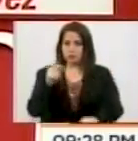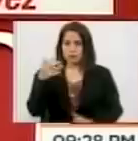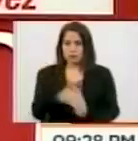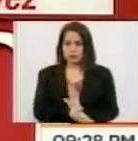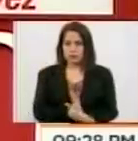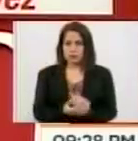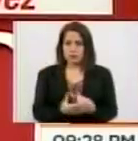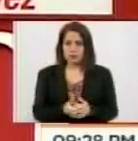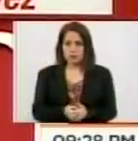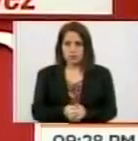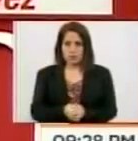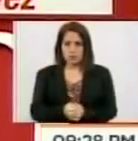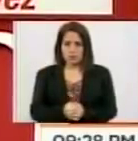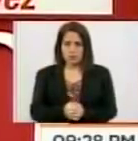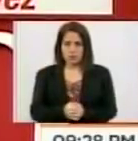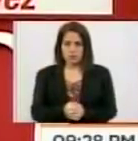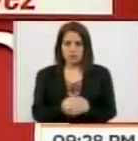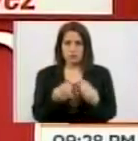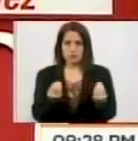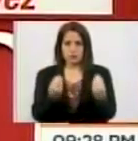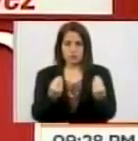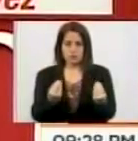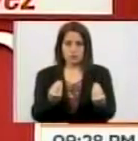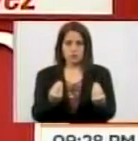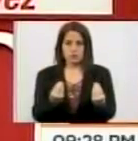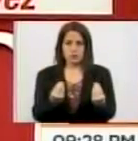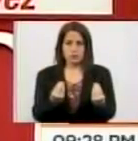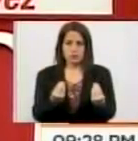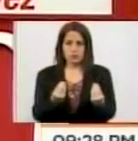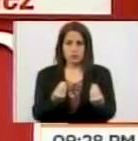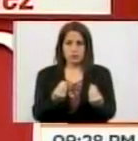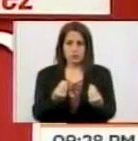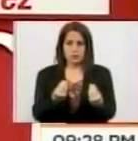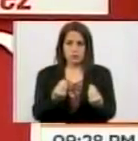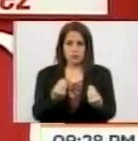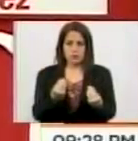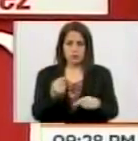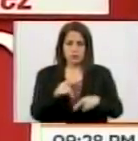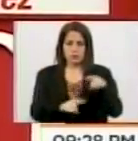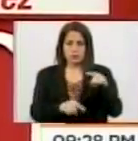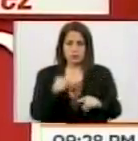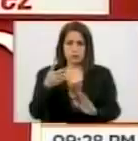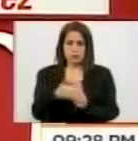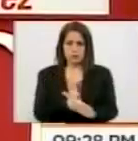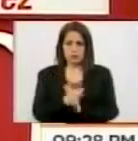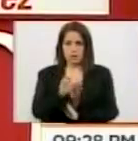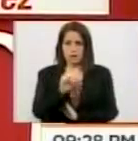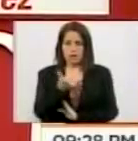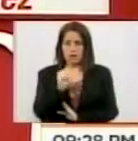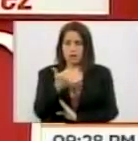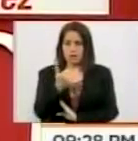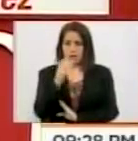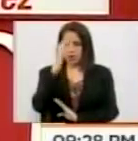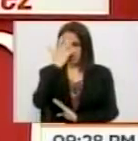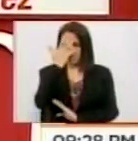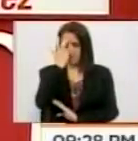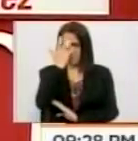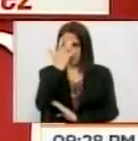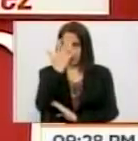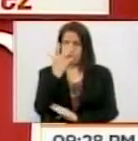4 años. ¿2014? Sí. Oh, ¿ah? 15. 15 fue el año. 10 de febrero. 10 de febrero.